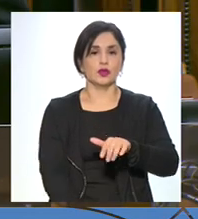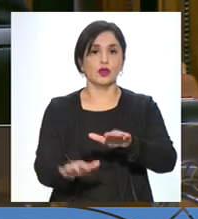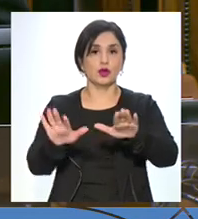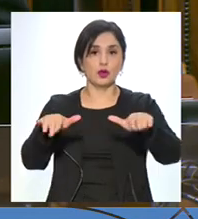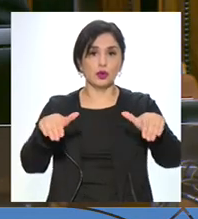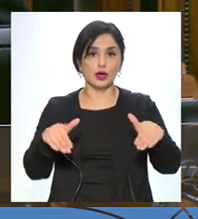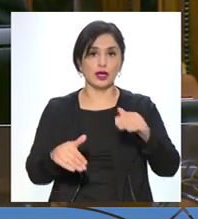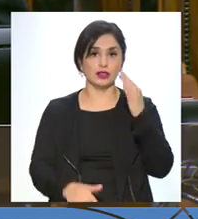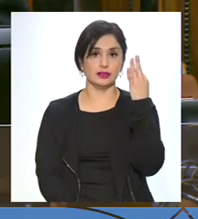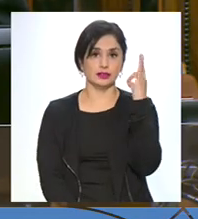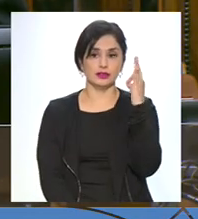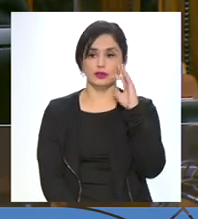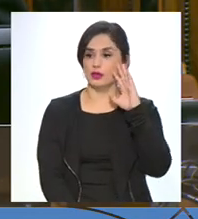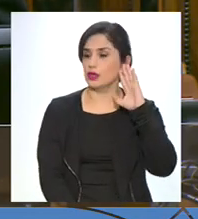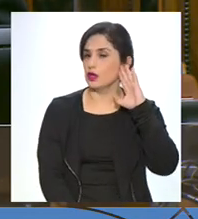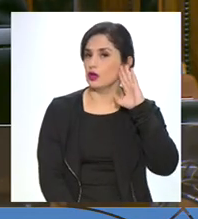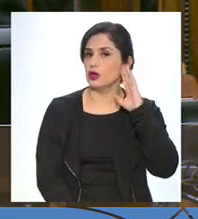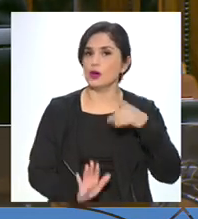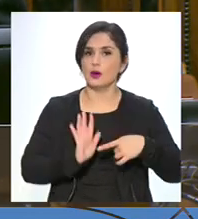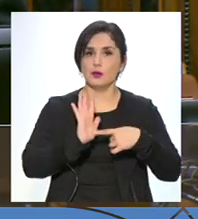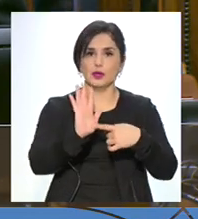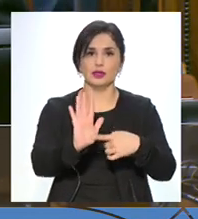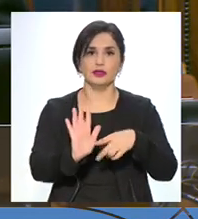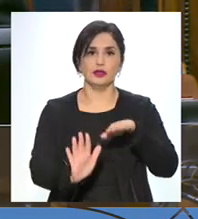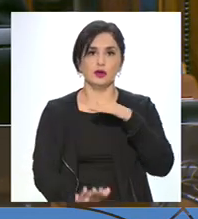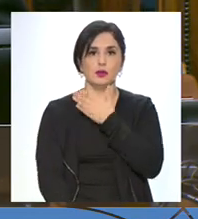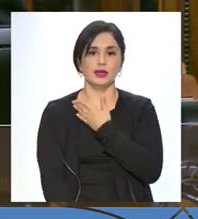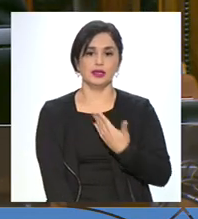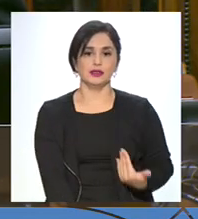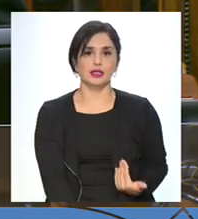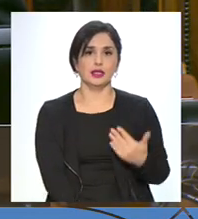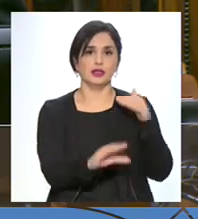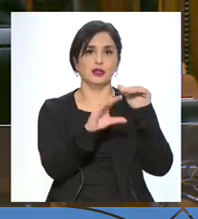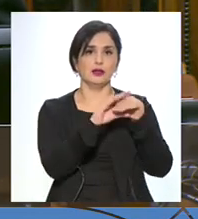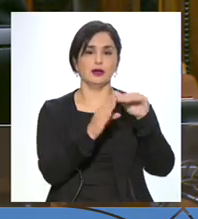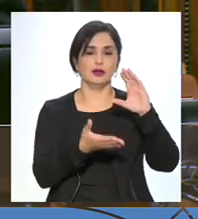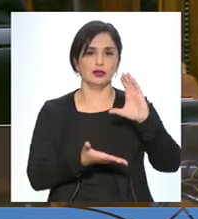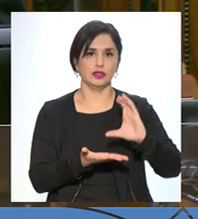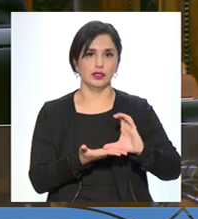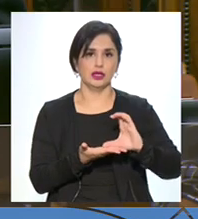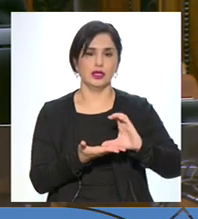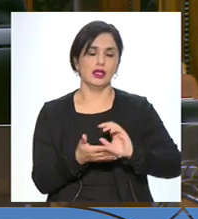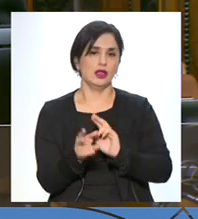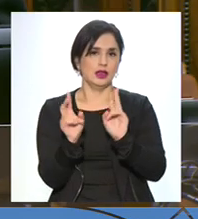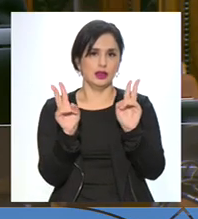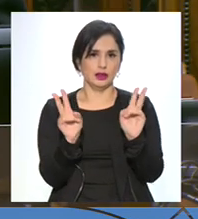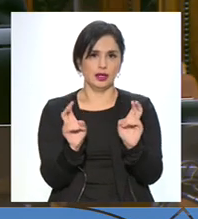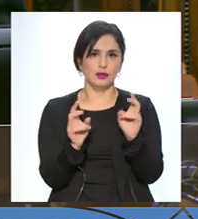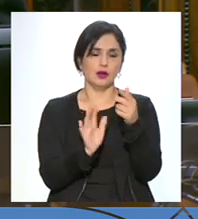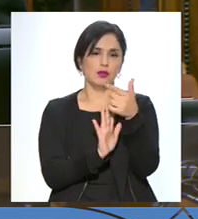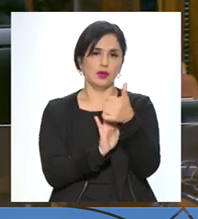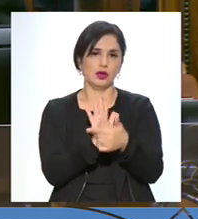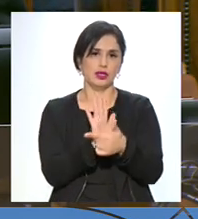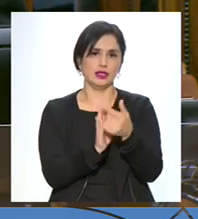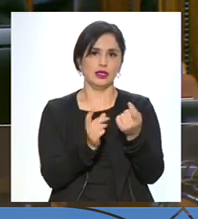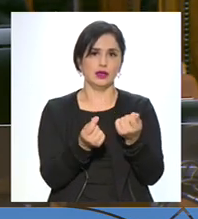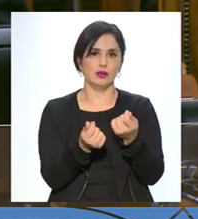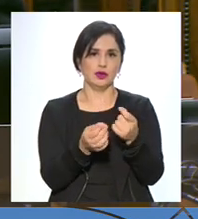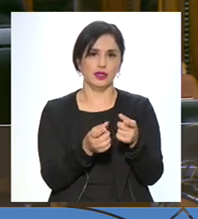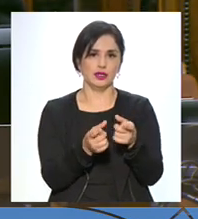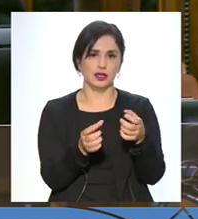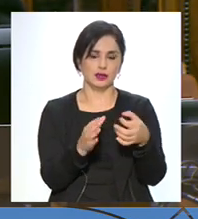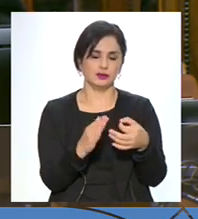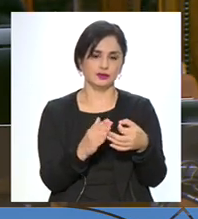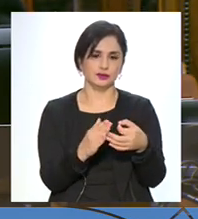convocados para escuchar la presentación del presidente del Banco Central sobre política monetaria. Así